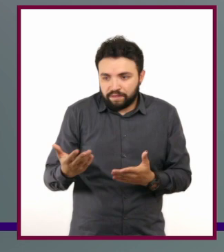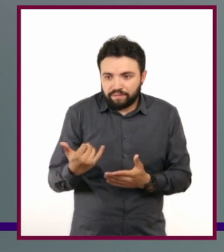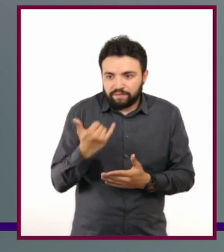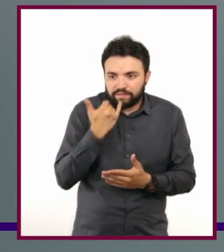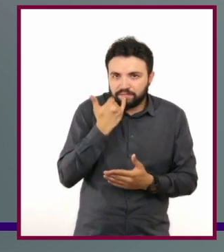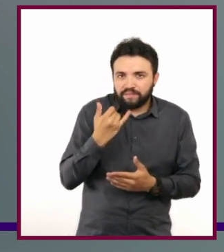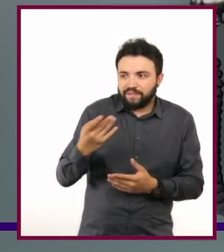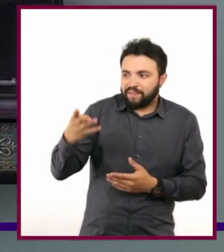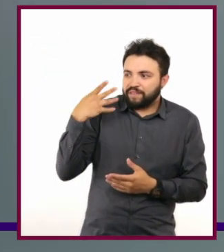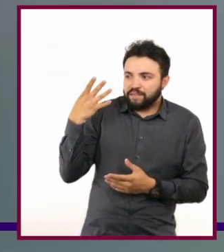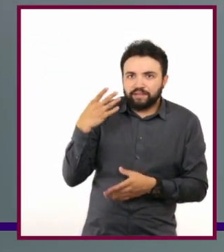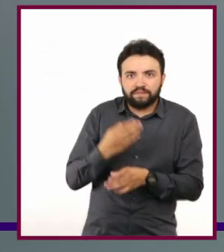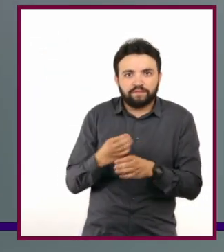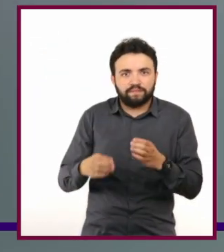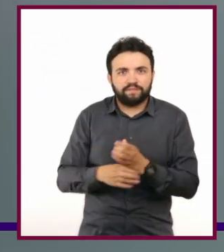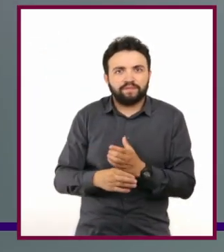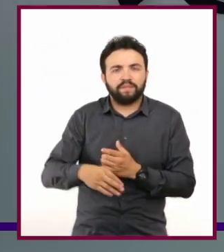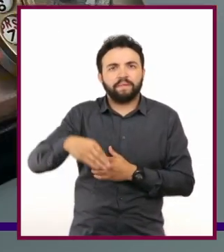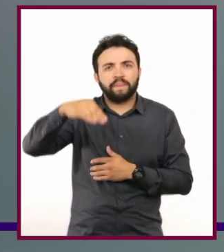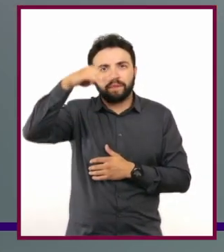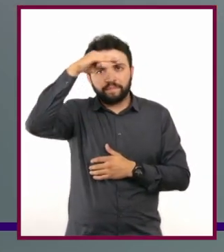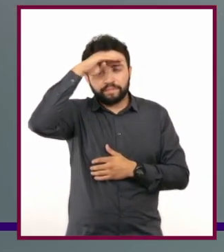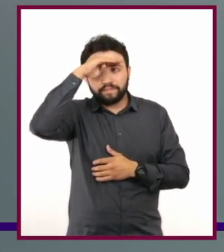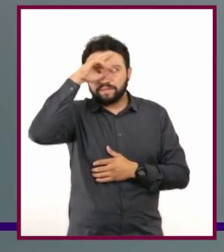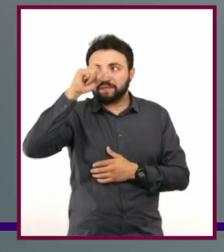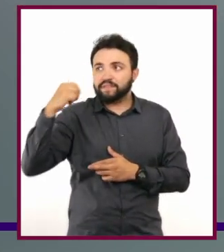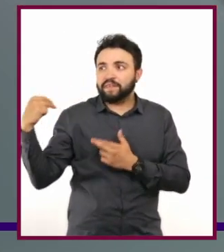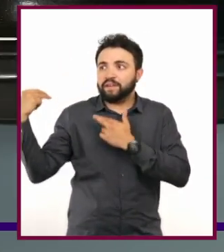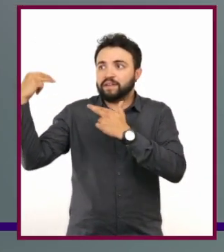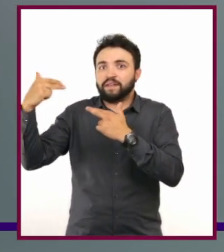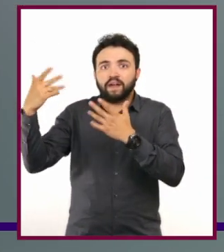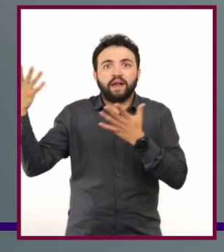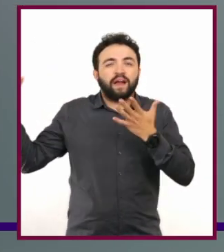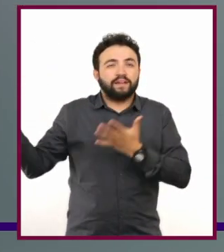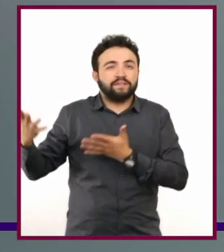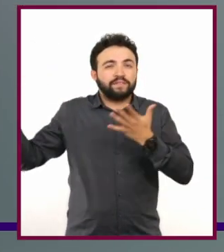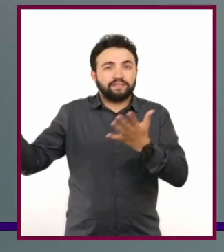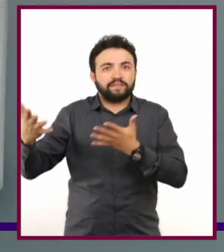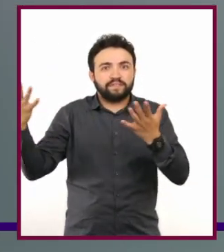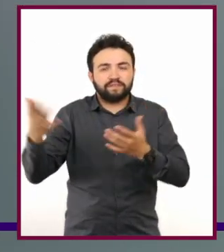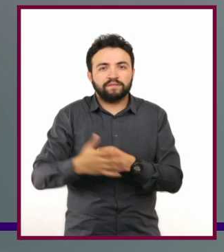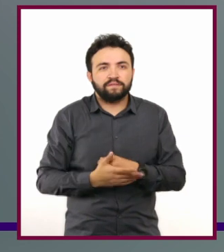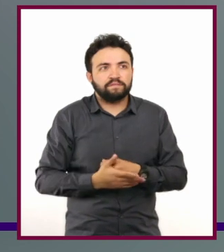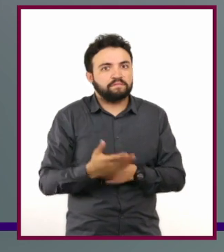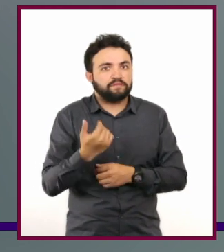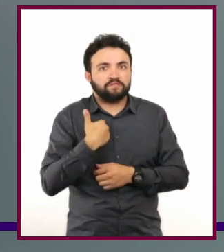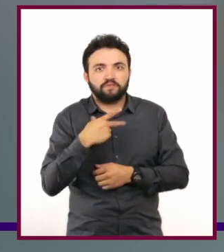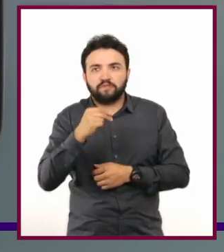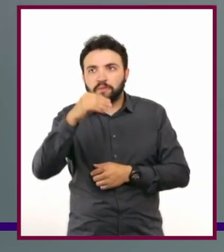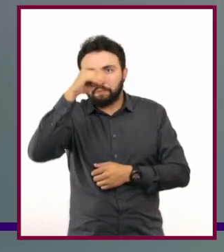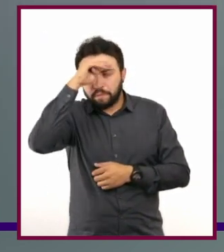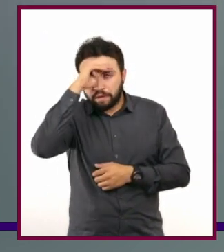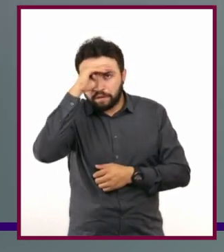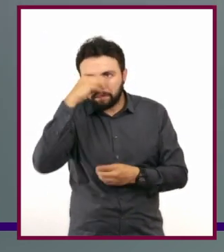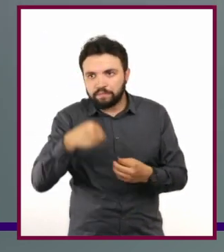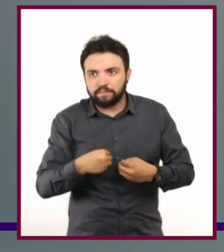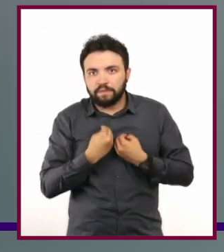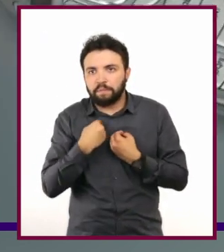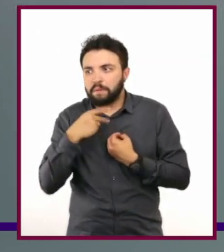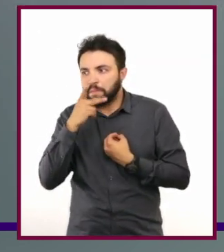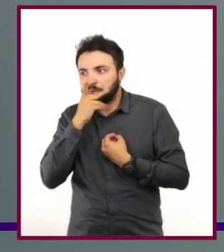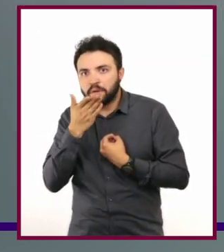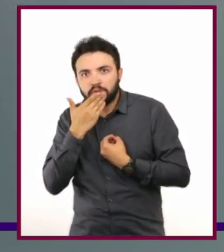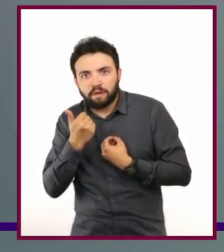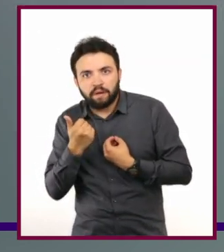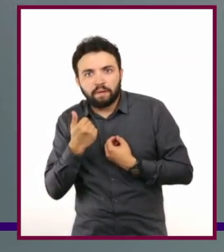¡Uf! Y pensar en las generaciones pasadas que han hecho lo que tú y yo somos. No imagino una vida sin mis padres, sin mis abuelos, sin